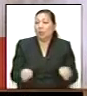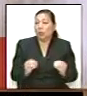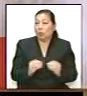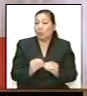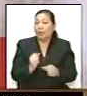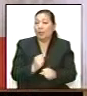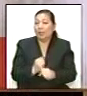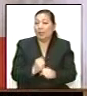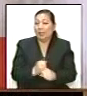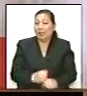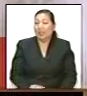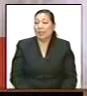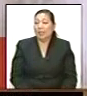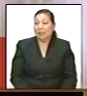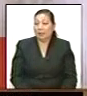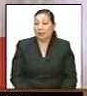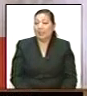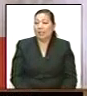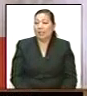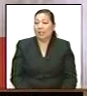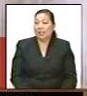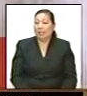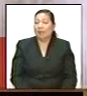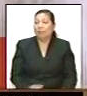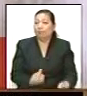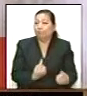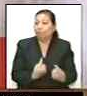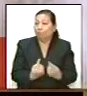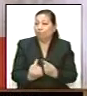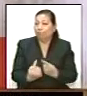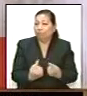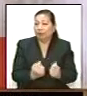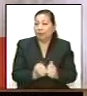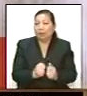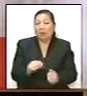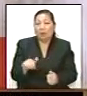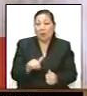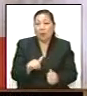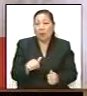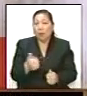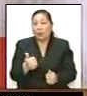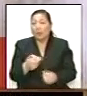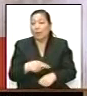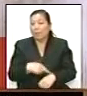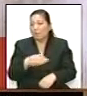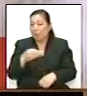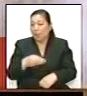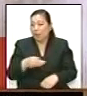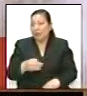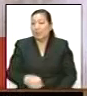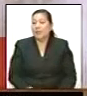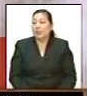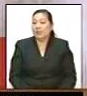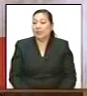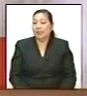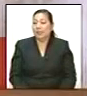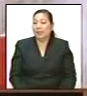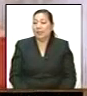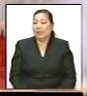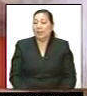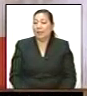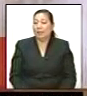trabajo de los días al pacífico interactuando con similares de otras regiones y de otros países